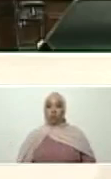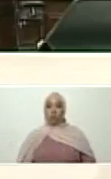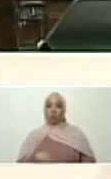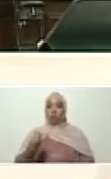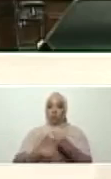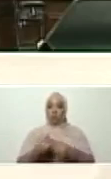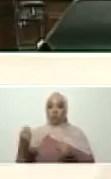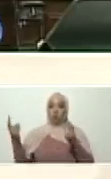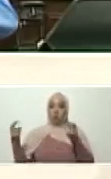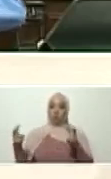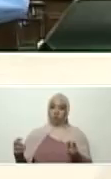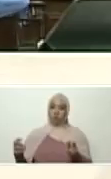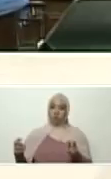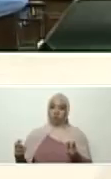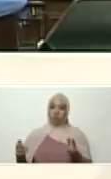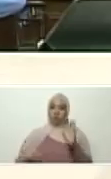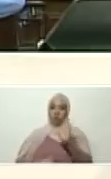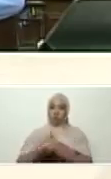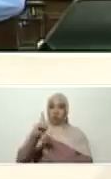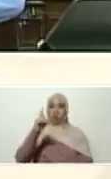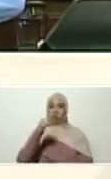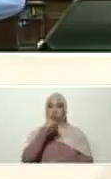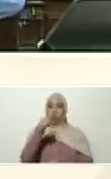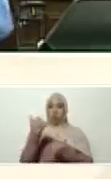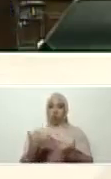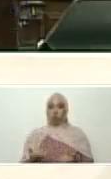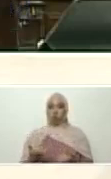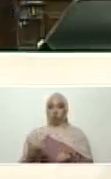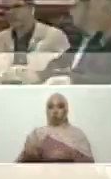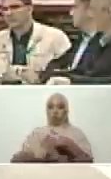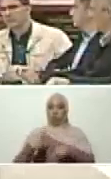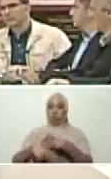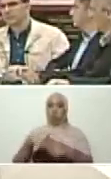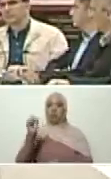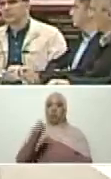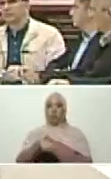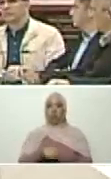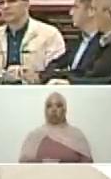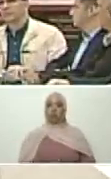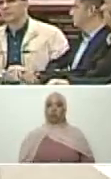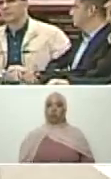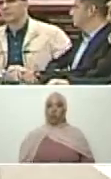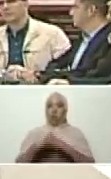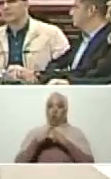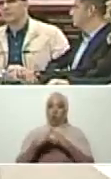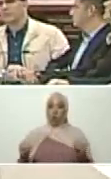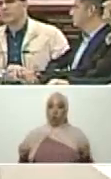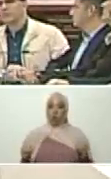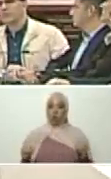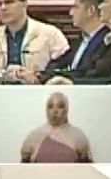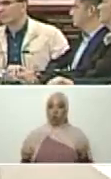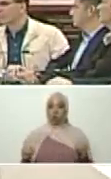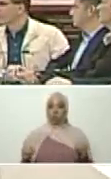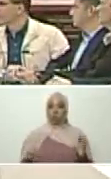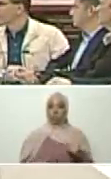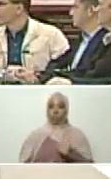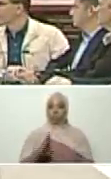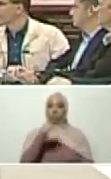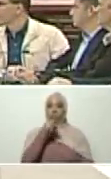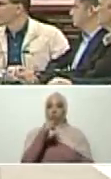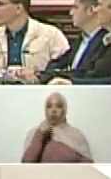económica nueva. ¿Desarrollo de todas las fuerzas productivas? Sí, todas. El plan económico que yo he